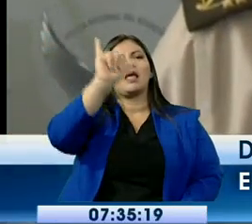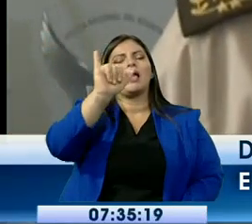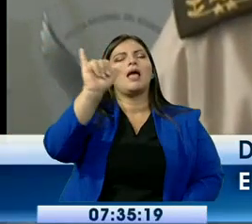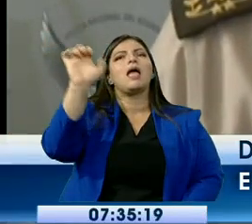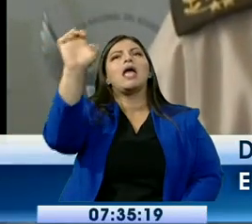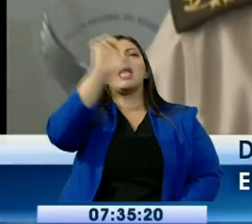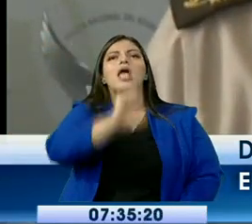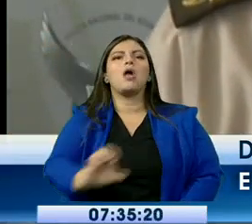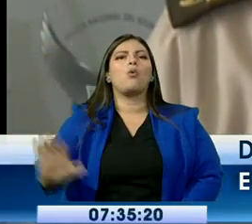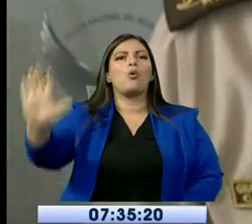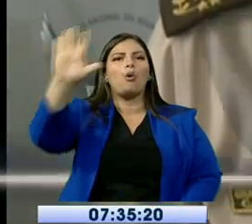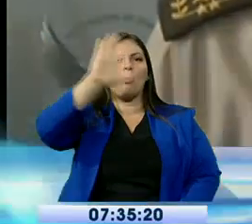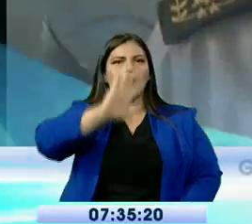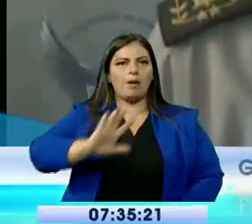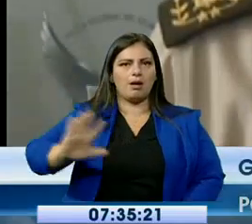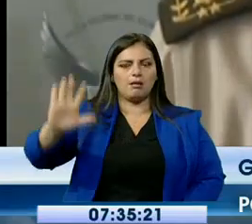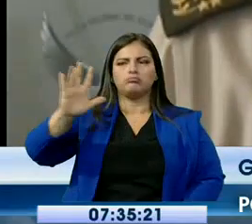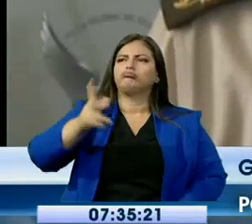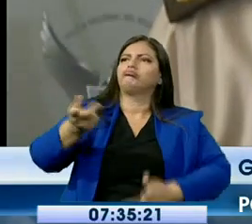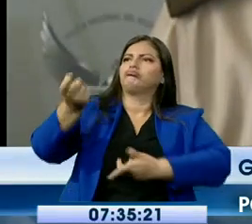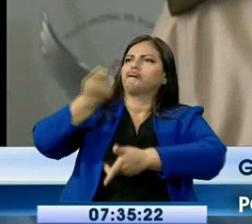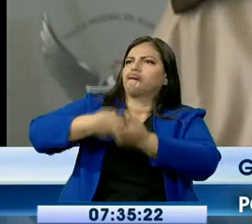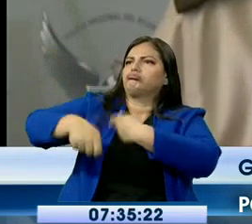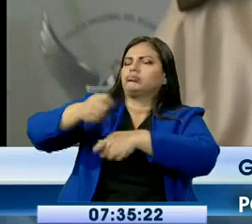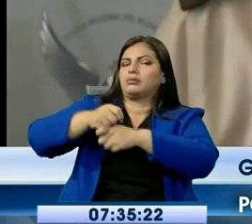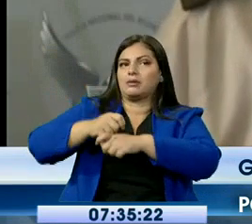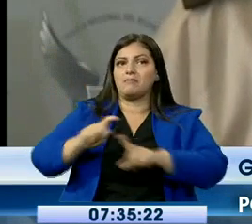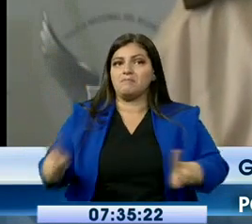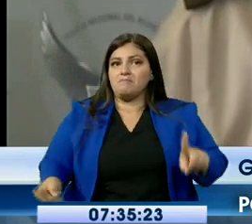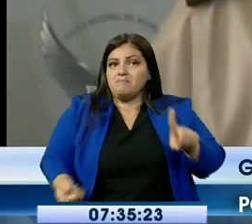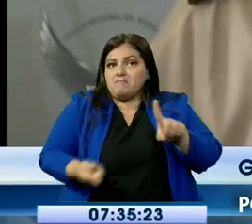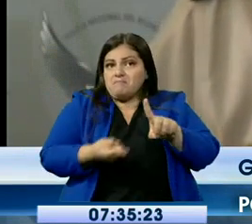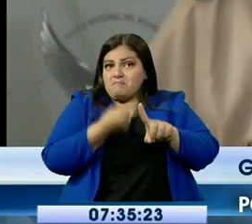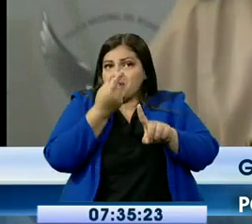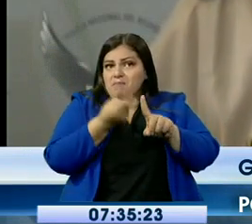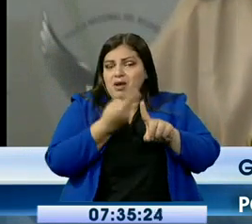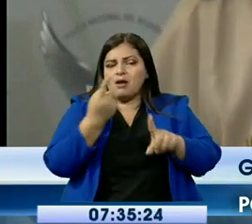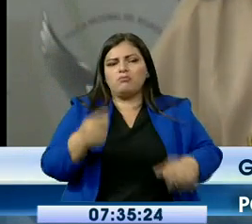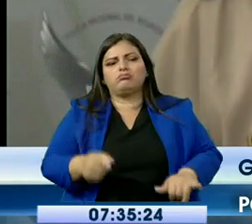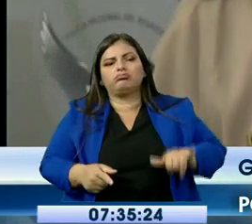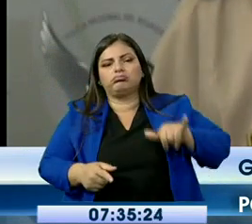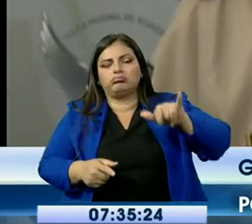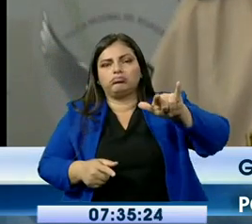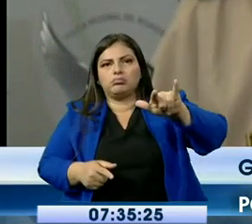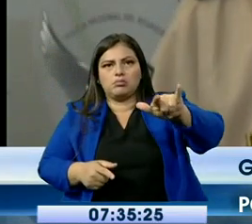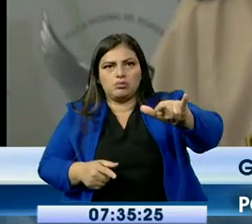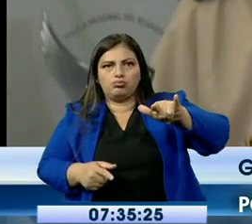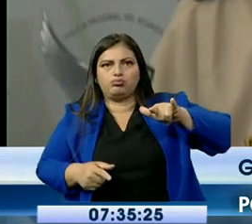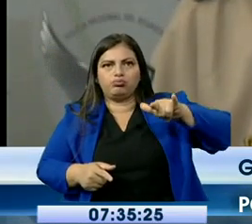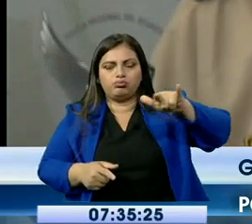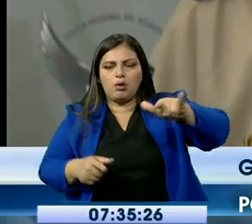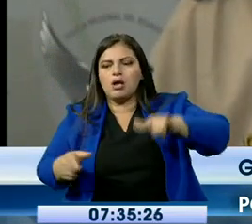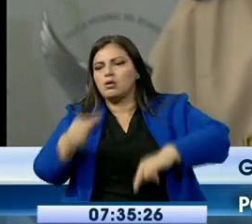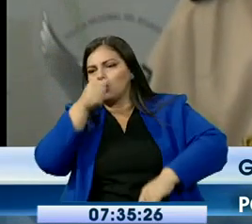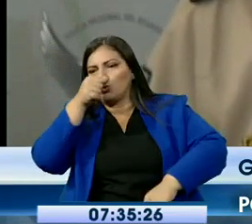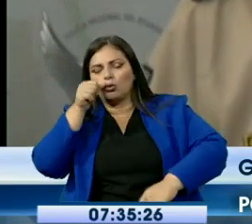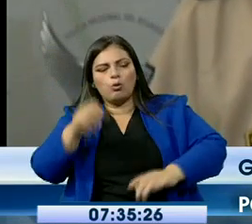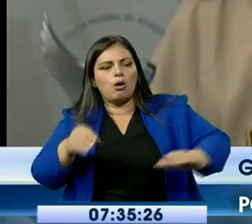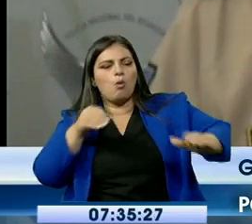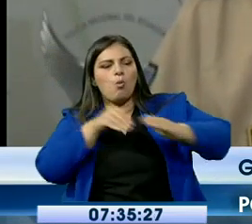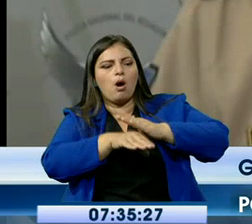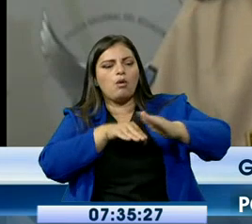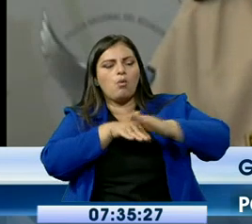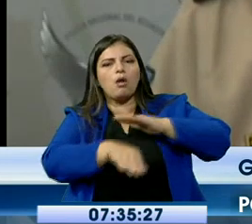York, ruta aérea. Y eso es lo que llama la atención, obviamente, un cargamento que finalmente en el peso nos dio